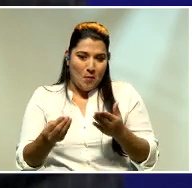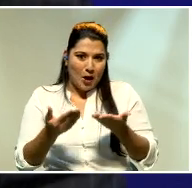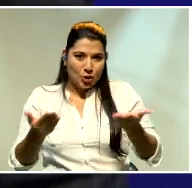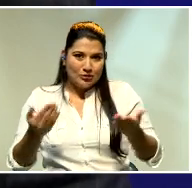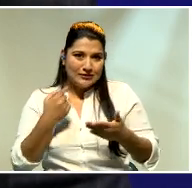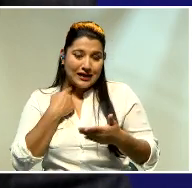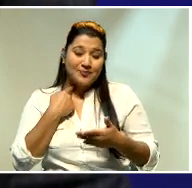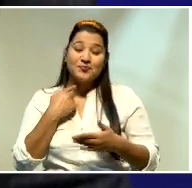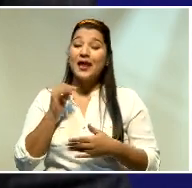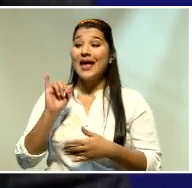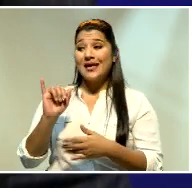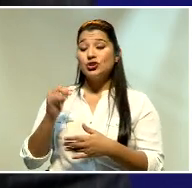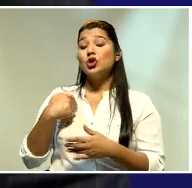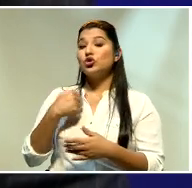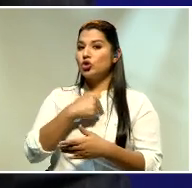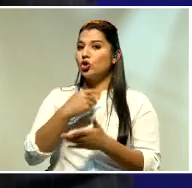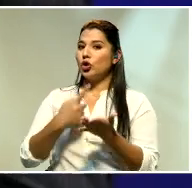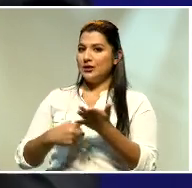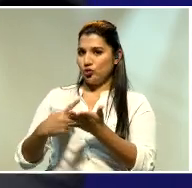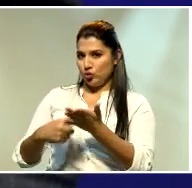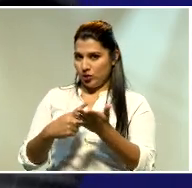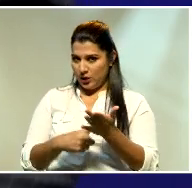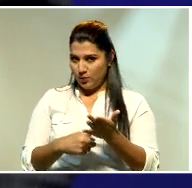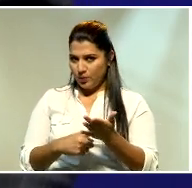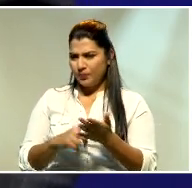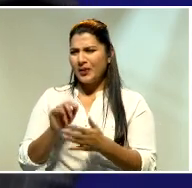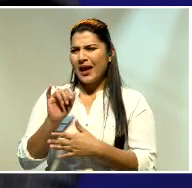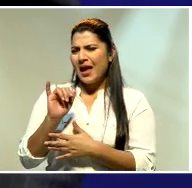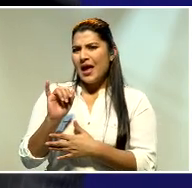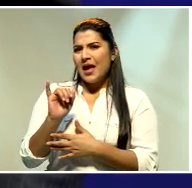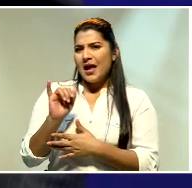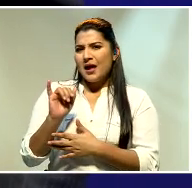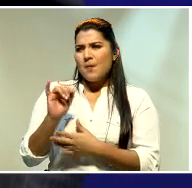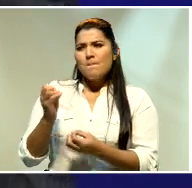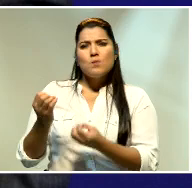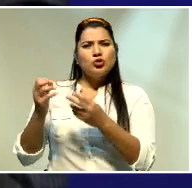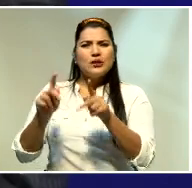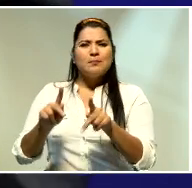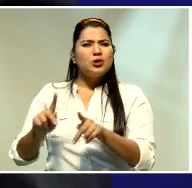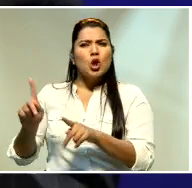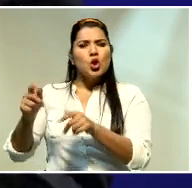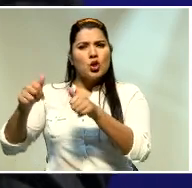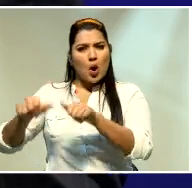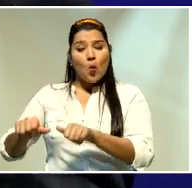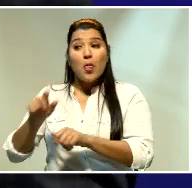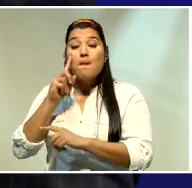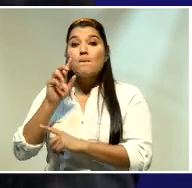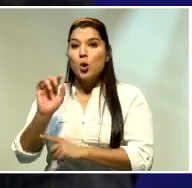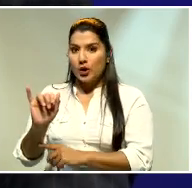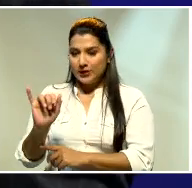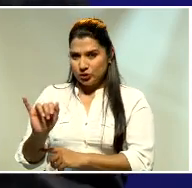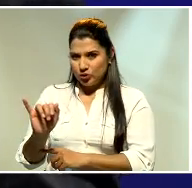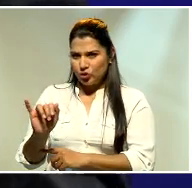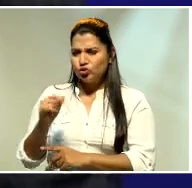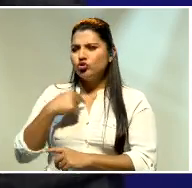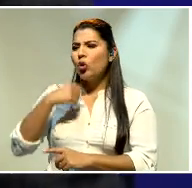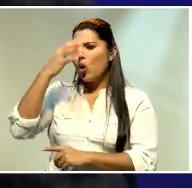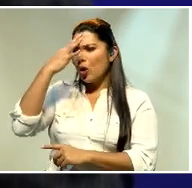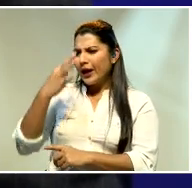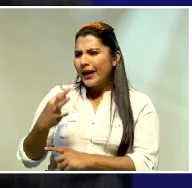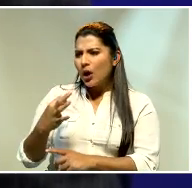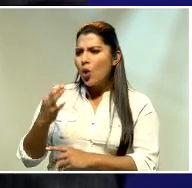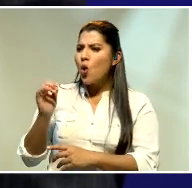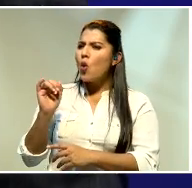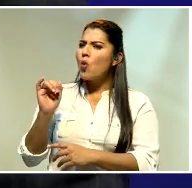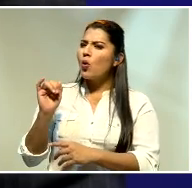en ese momento y yo creo que fue la que se posicionó más quienes estaban en contra y que yo creo que se posicionó como algo cierto sin